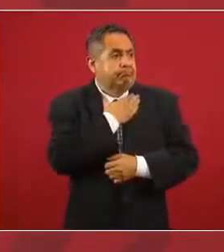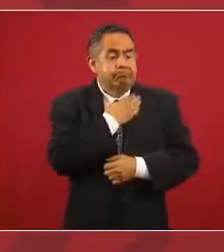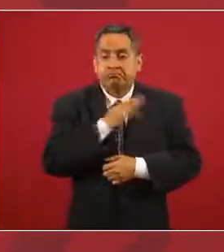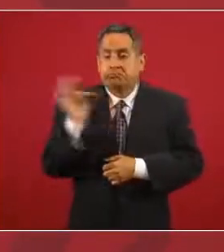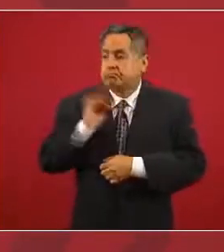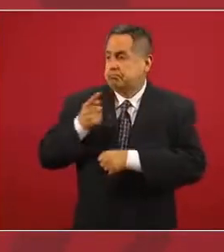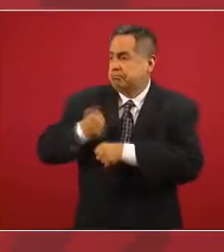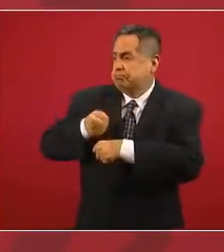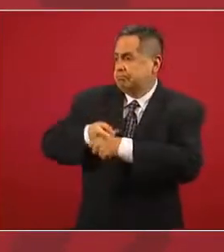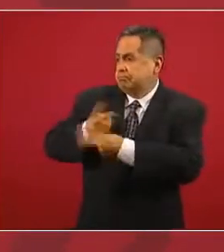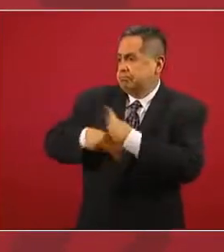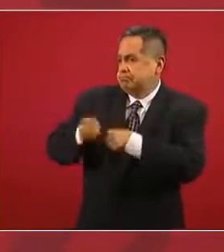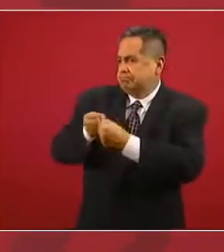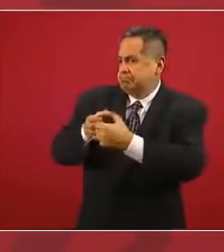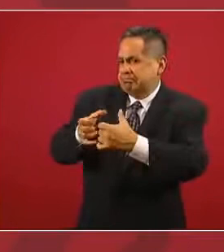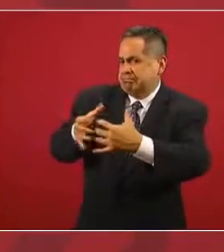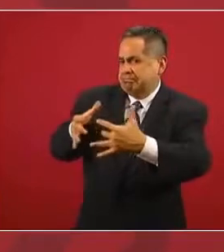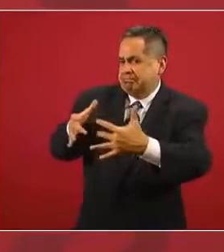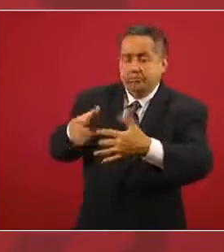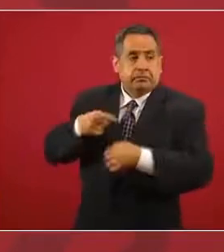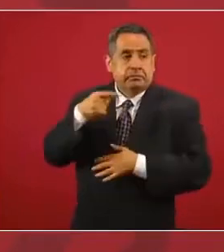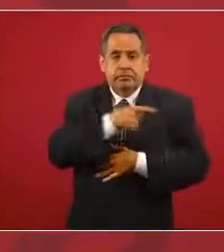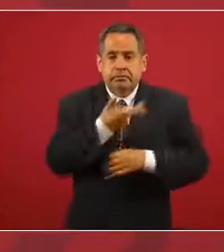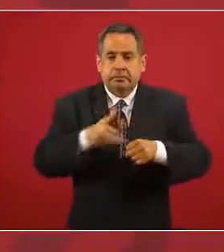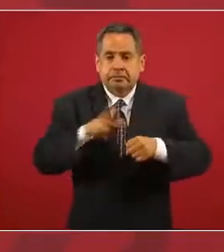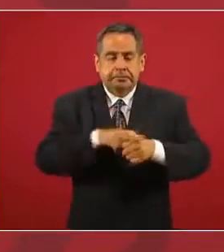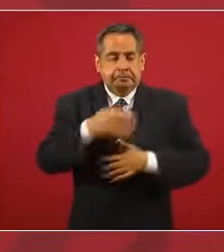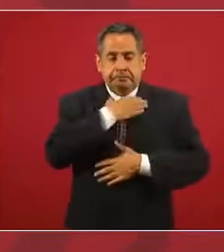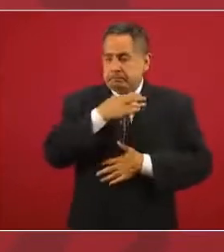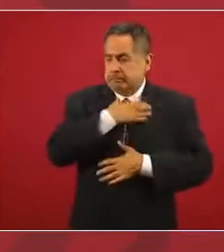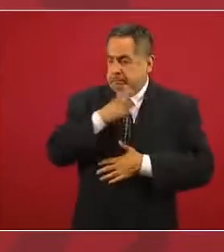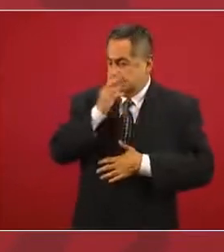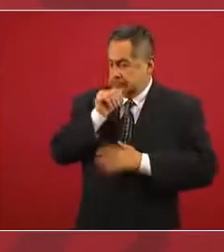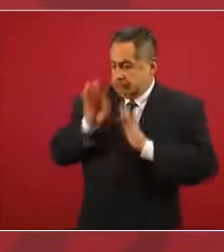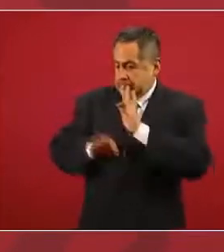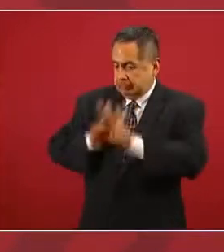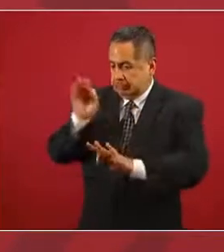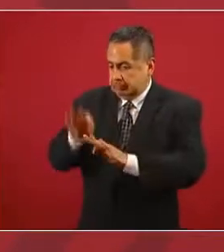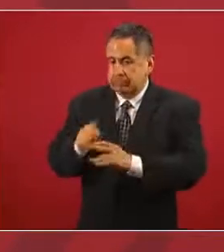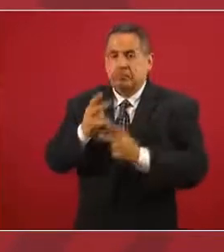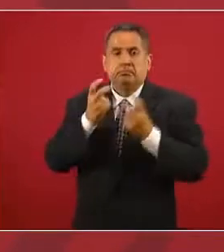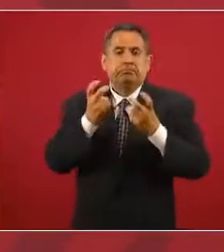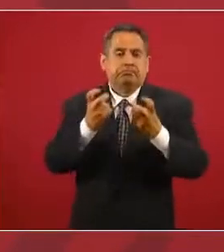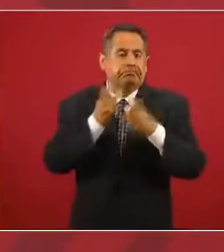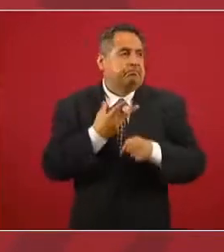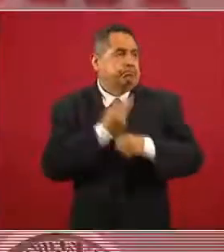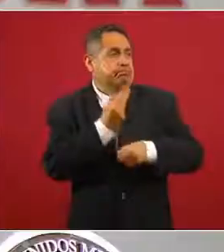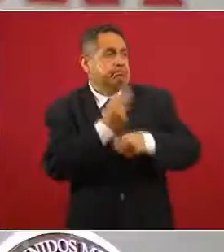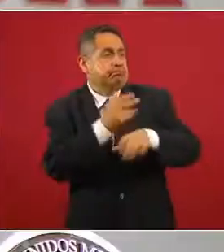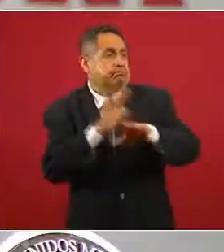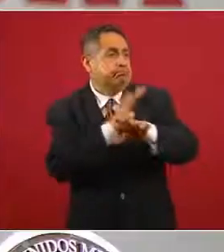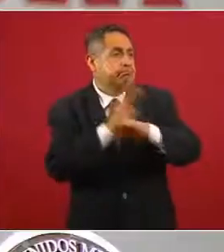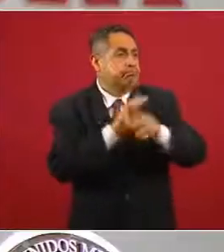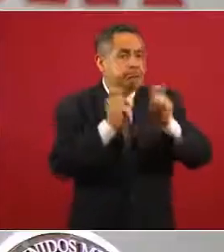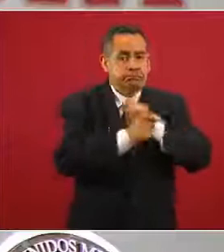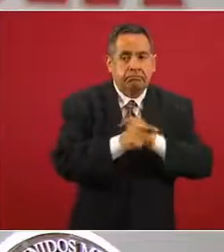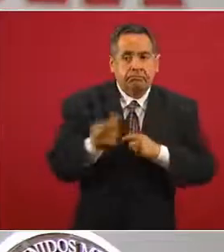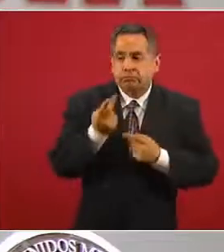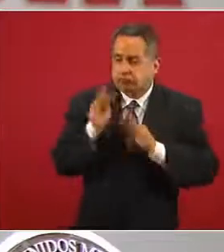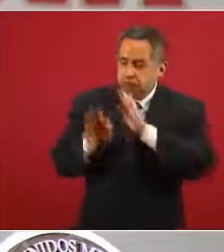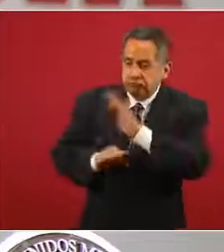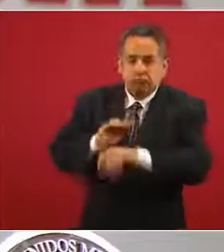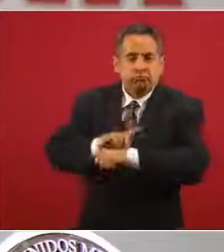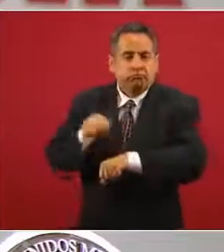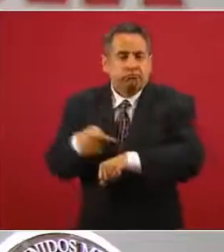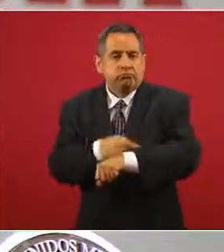el sistema de atención médica para recibir a personas críticamente enfermas, que necesitan hidratación intravenosa,